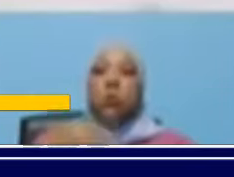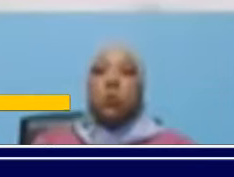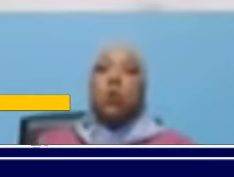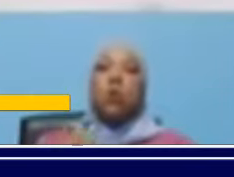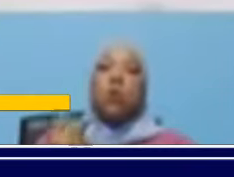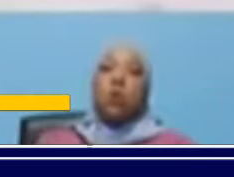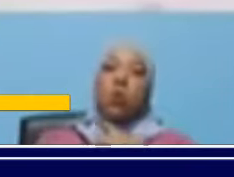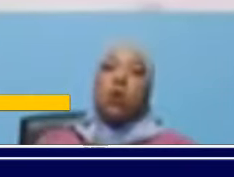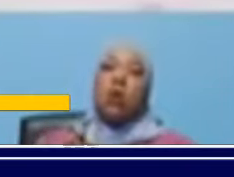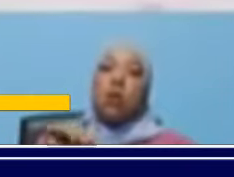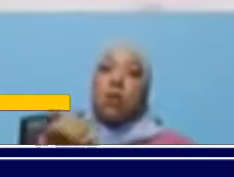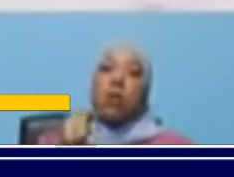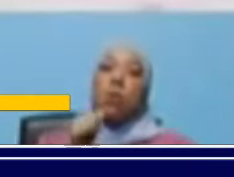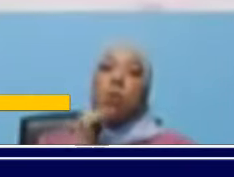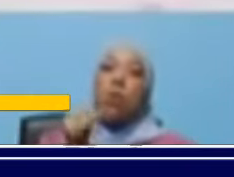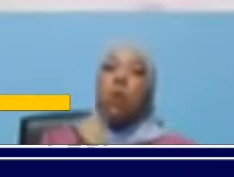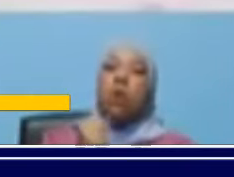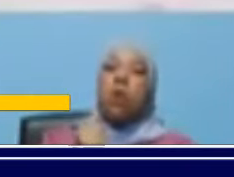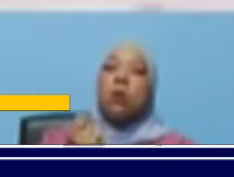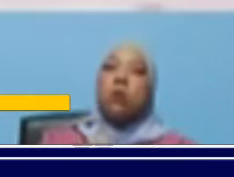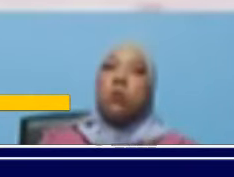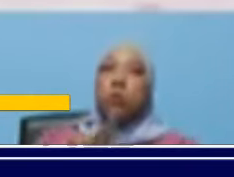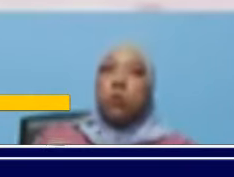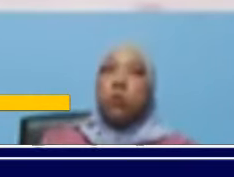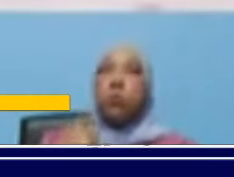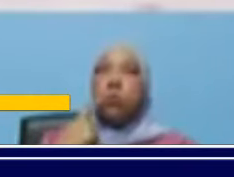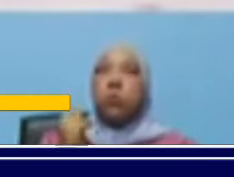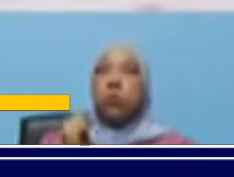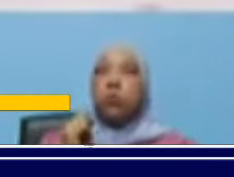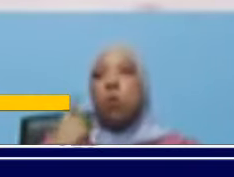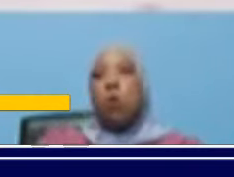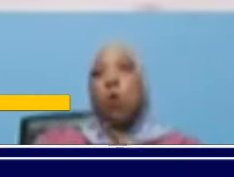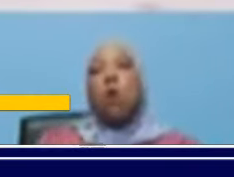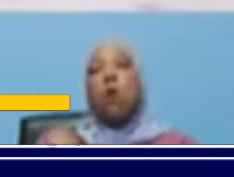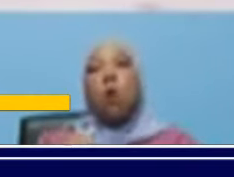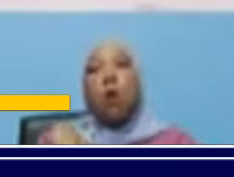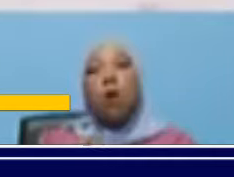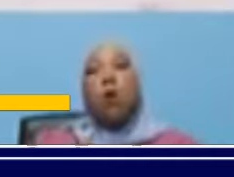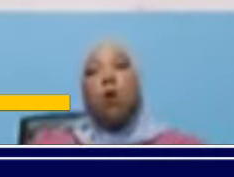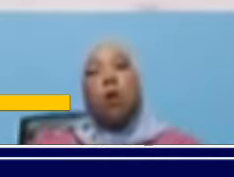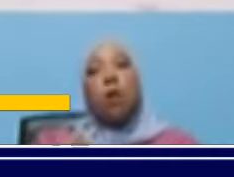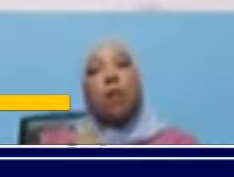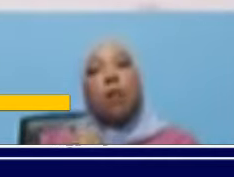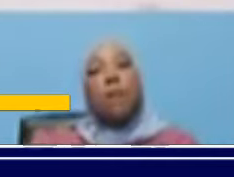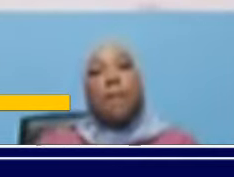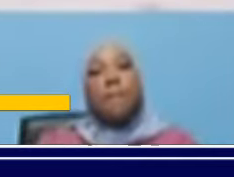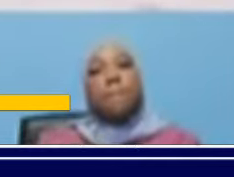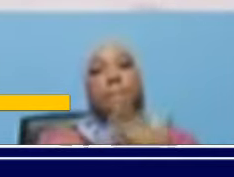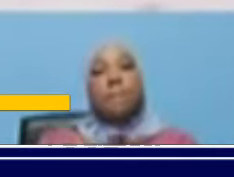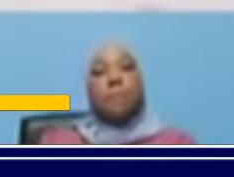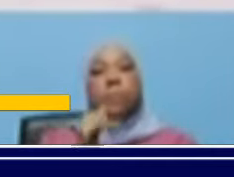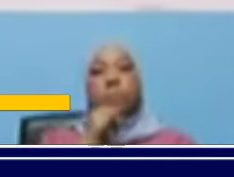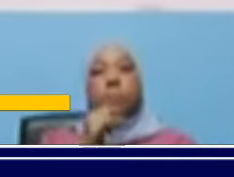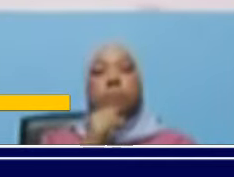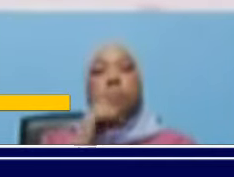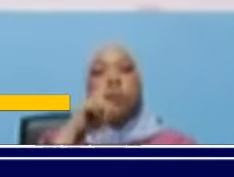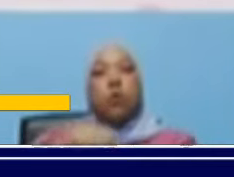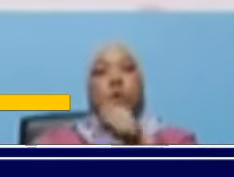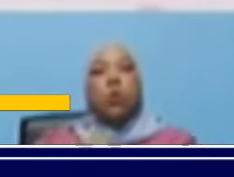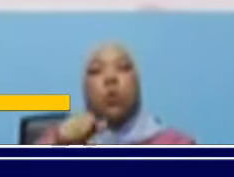de un comercio equilibrado. Pudiéramos decir, estamos aspirando a superar la cifra